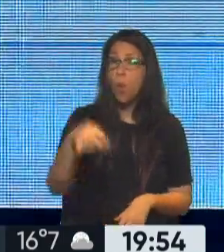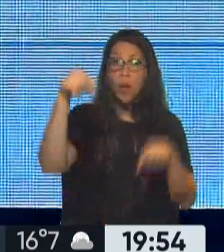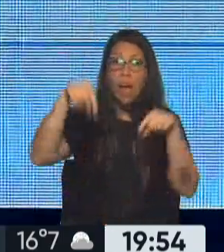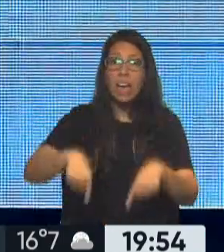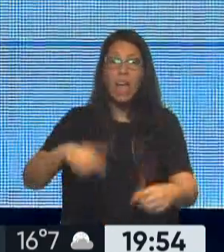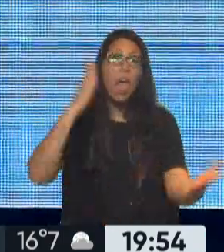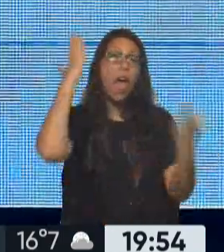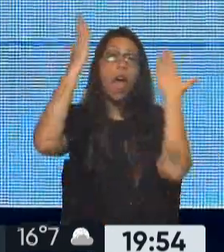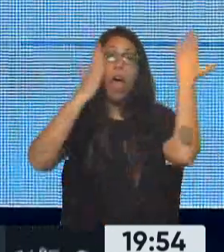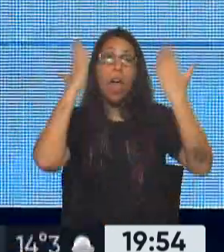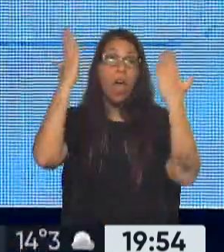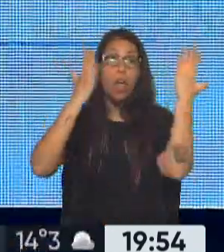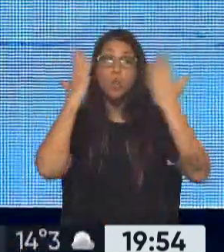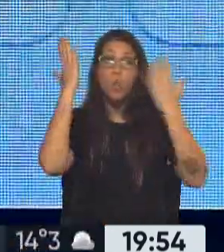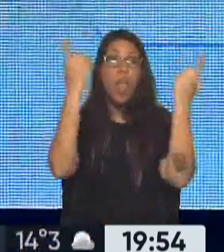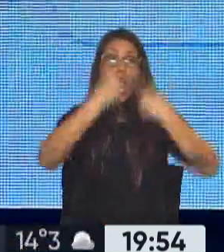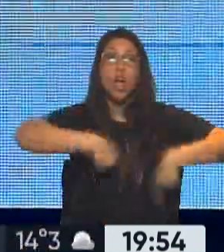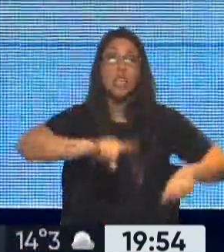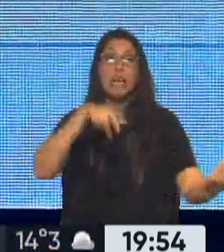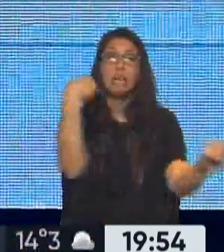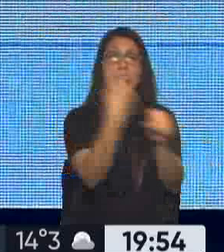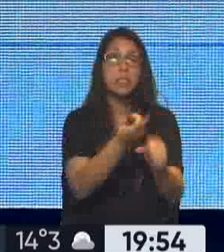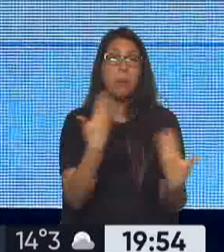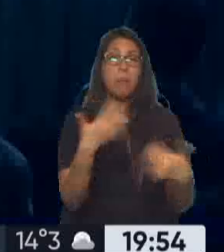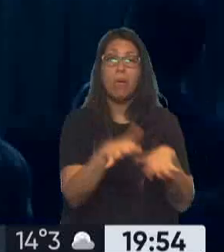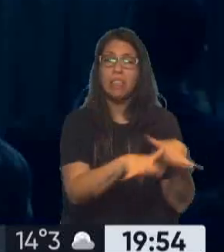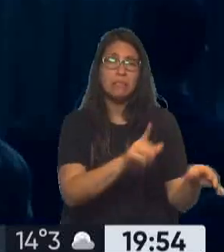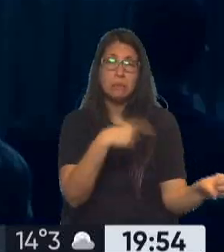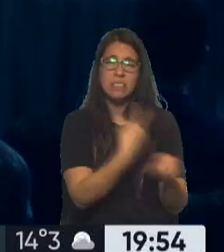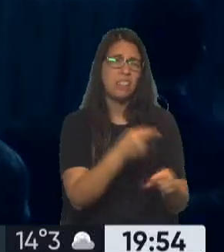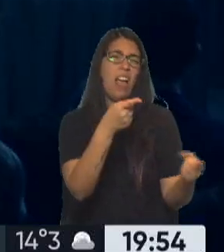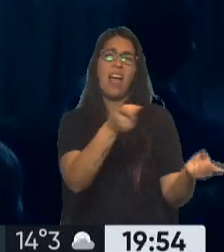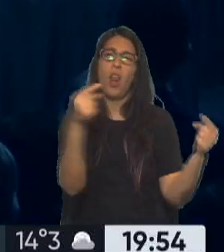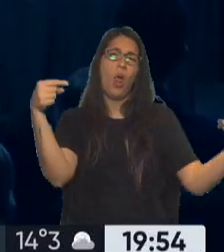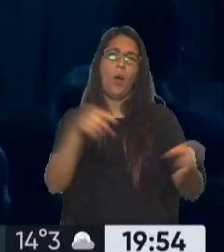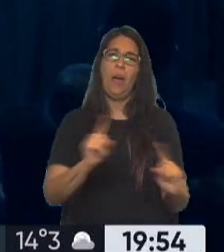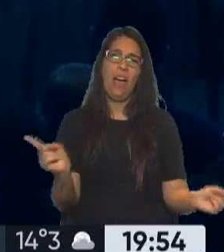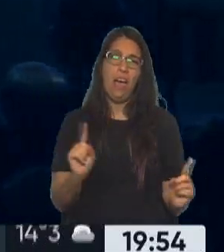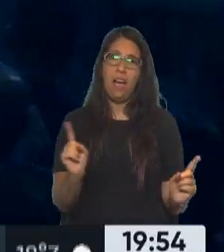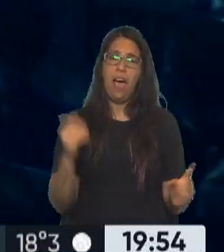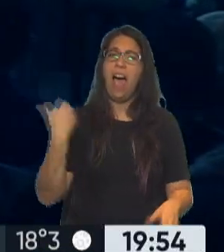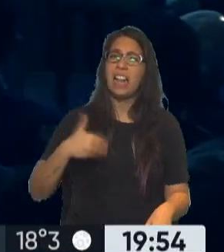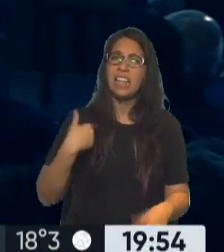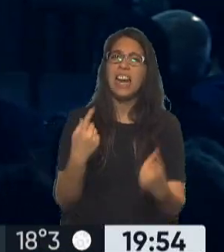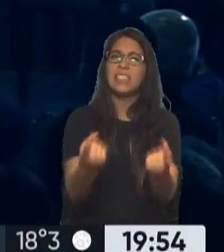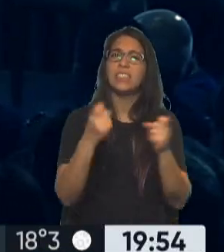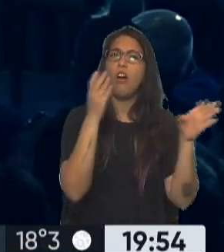fantasear con teorías imposibles de poner en práctica. La Argentina necesita